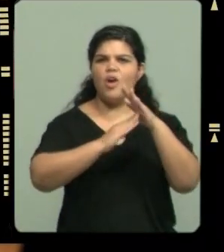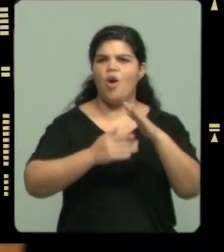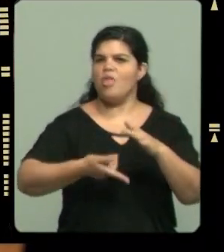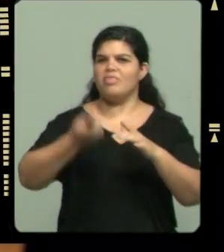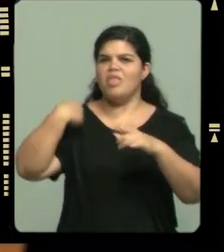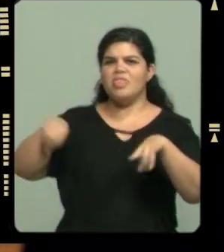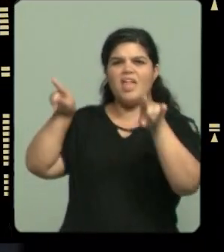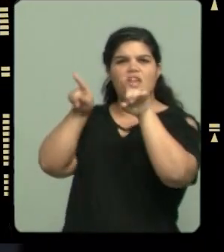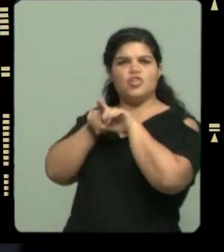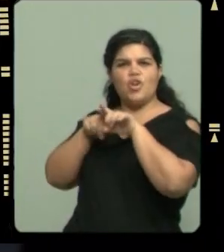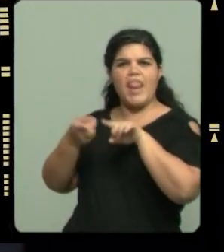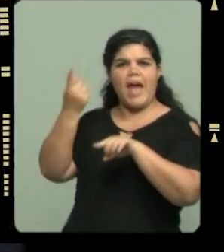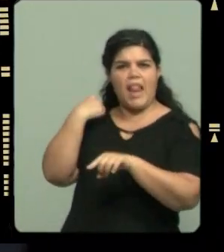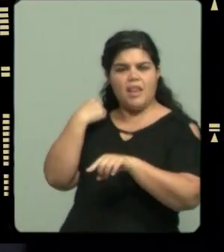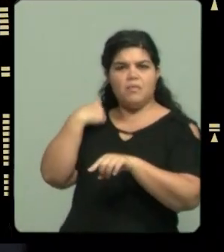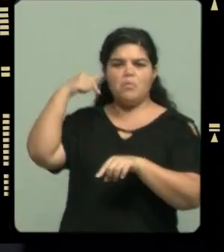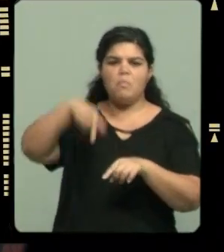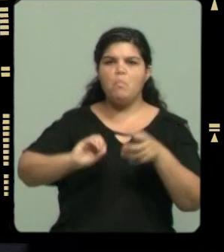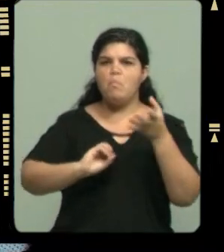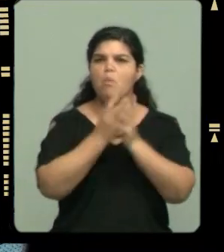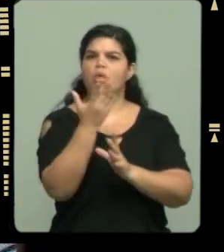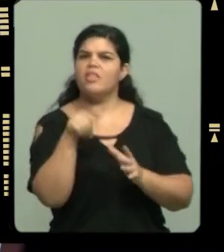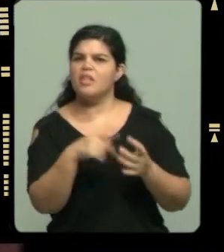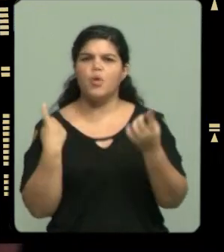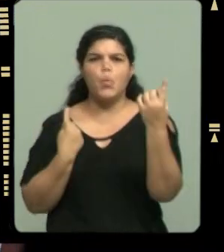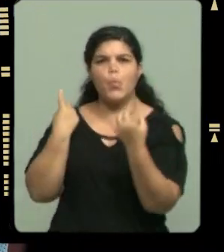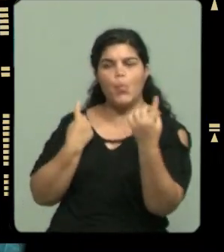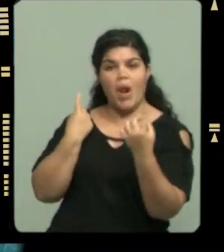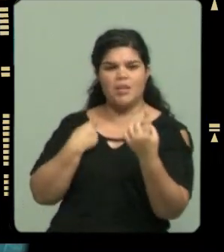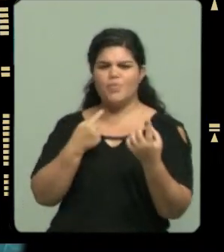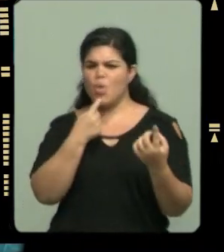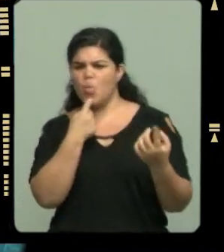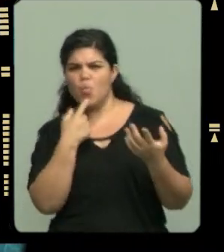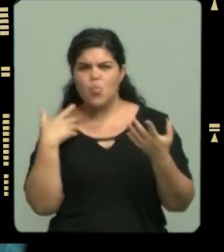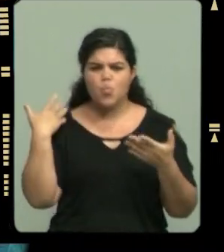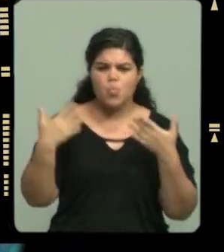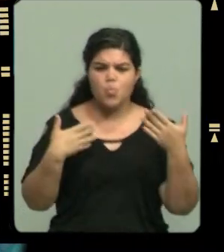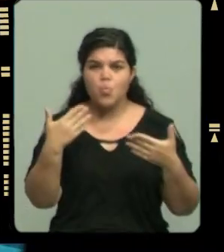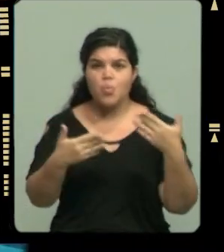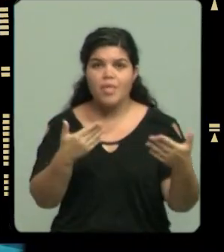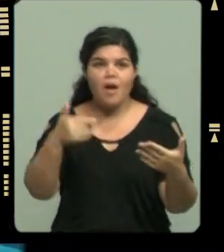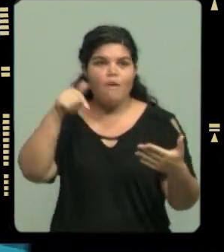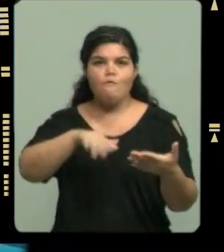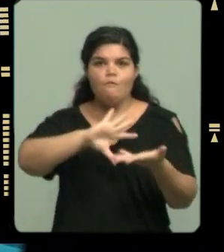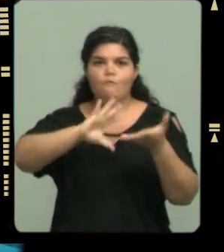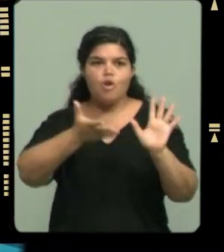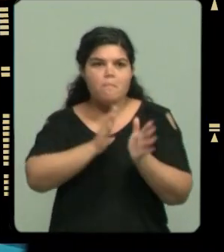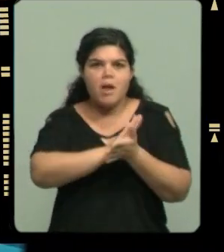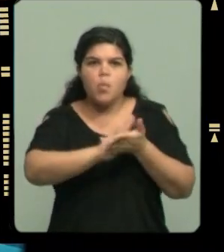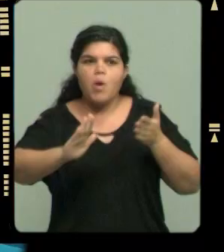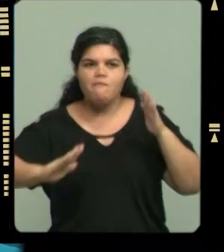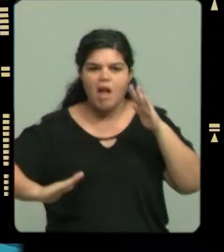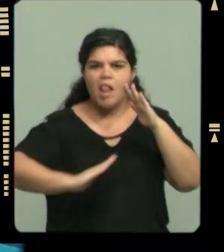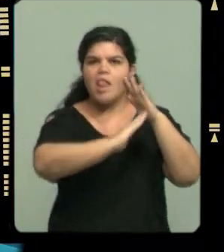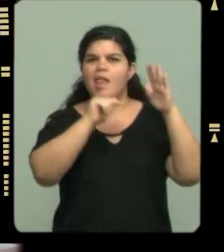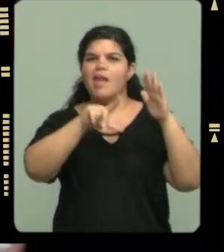¿Liderazgos tradicionales o modernos? Una duda que ha quedado en el pasado para darle paso a nuevas formas